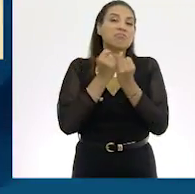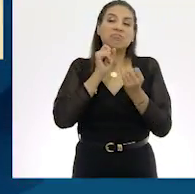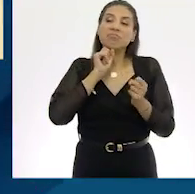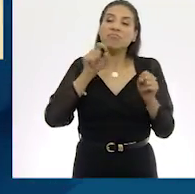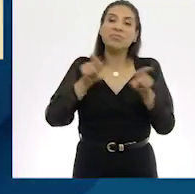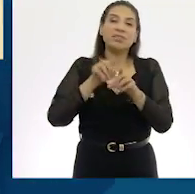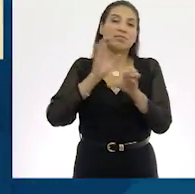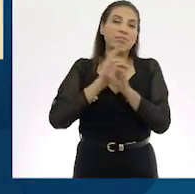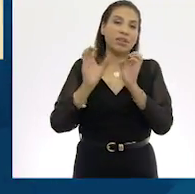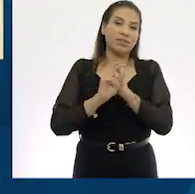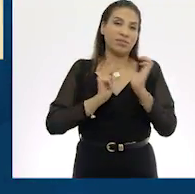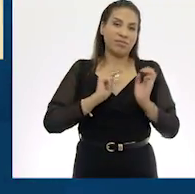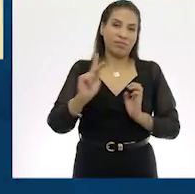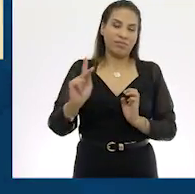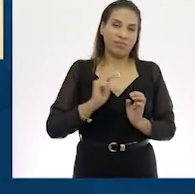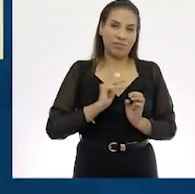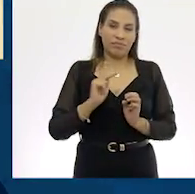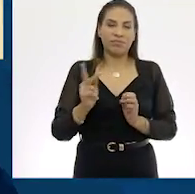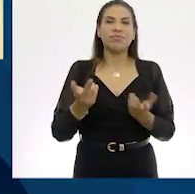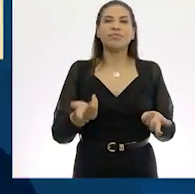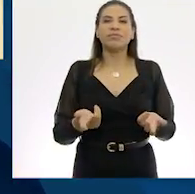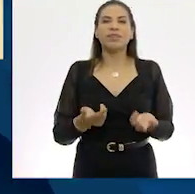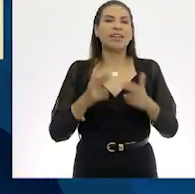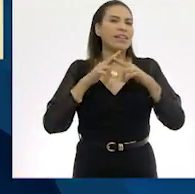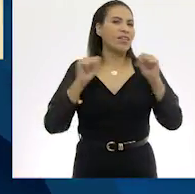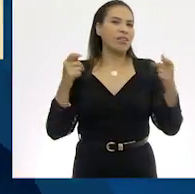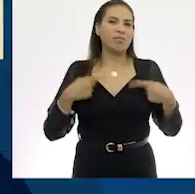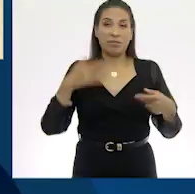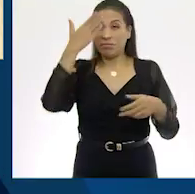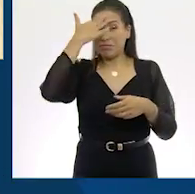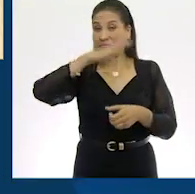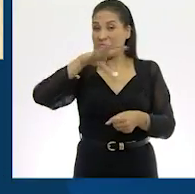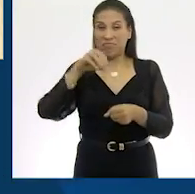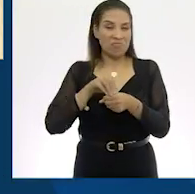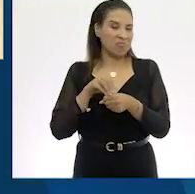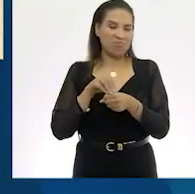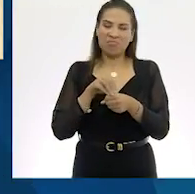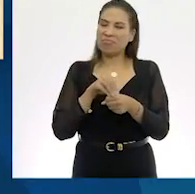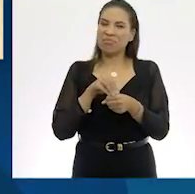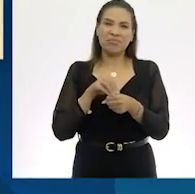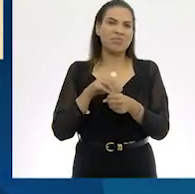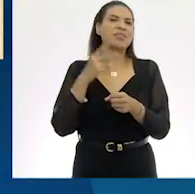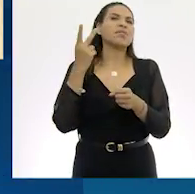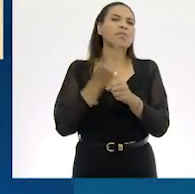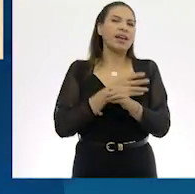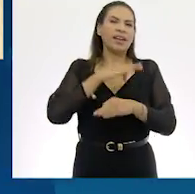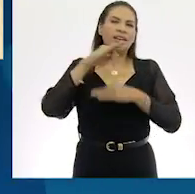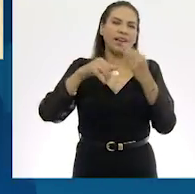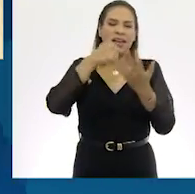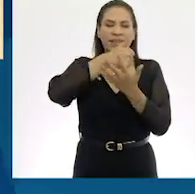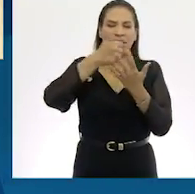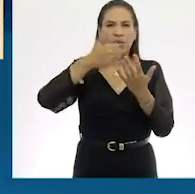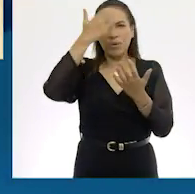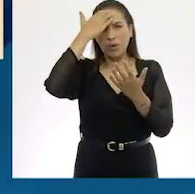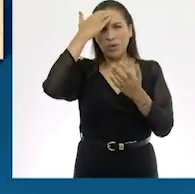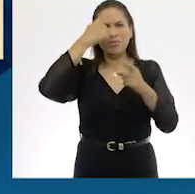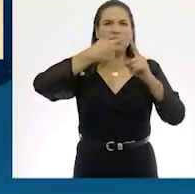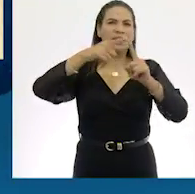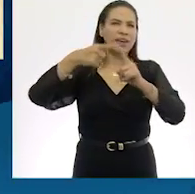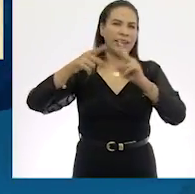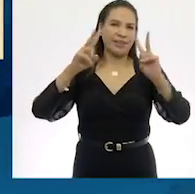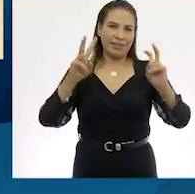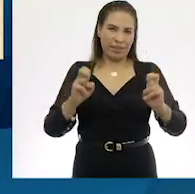cosas. La paráfrasis sería: ninguna persona sabe todo. Lo que pasa es que cada uno conoce de temas